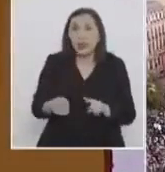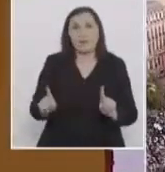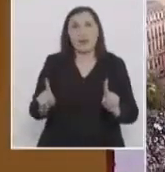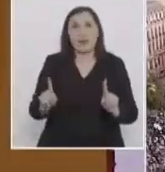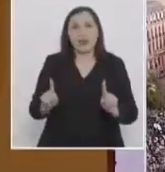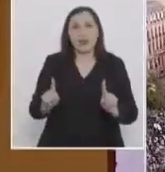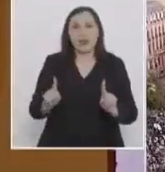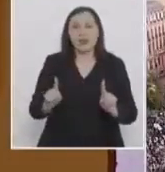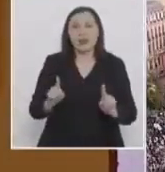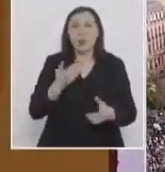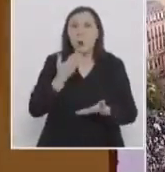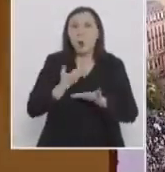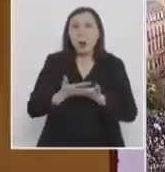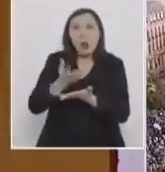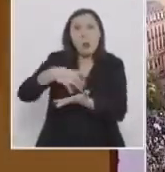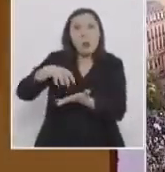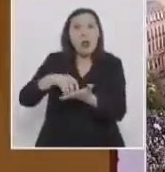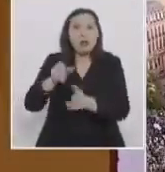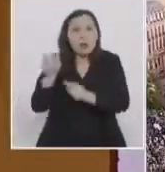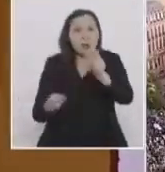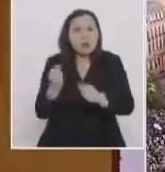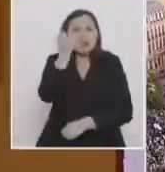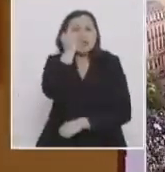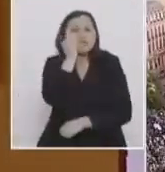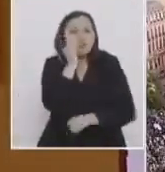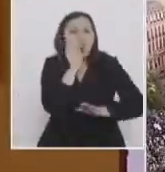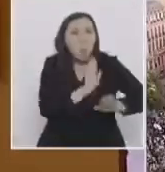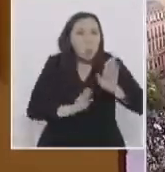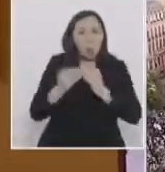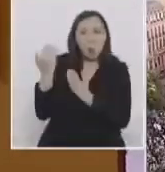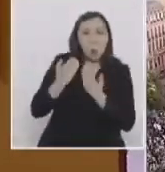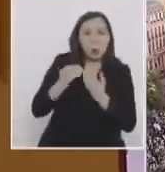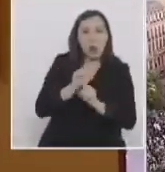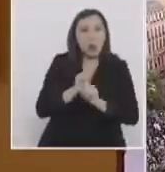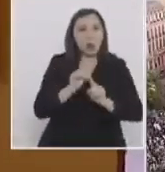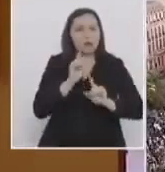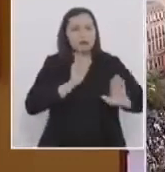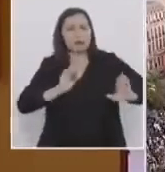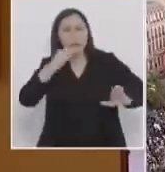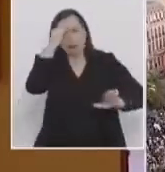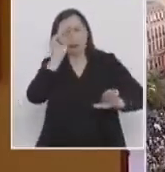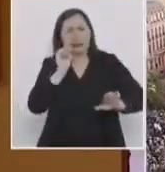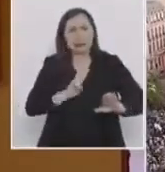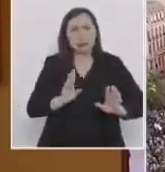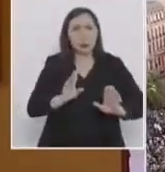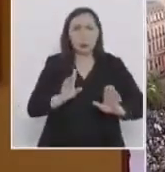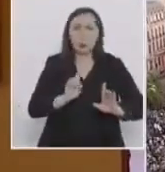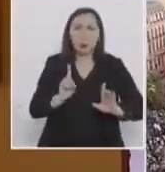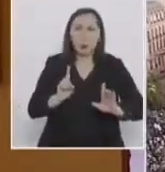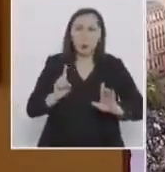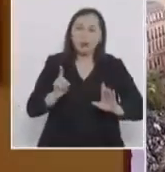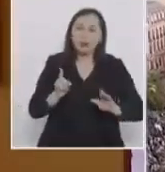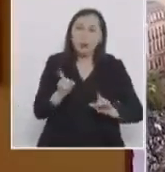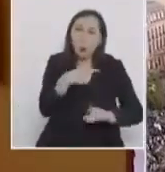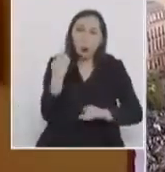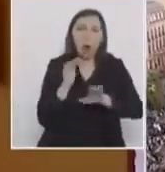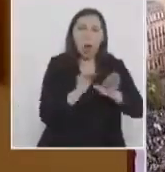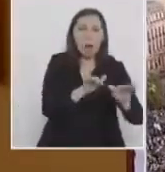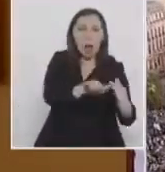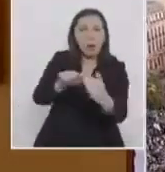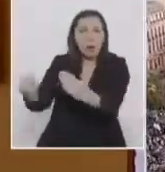es cuando en un pueblo nos queremos, nos cuidamos entre nosotros, no desconfiamos el uno del otro, sino que nos